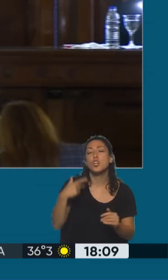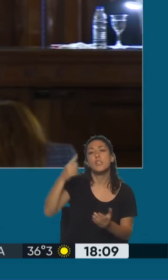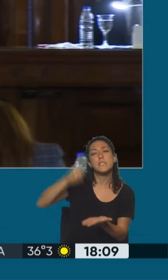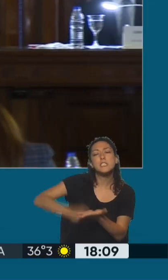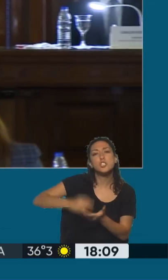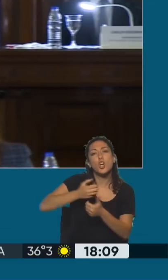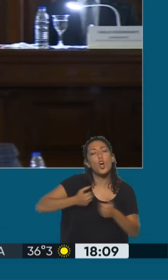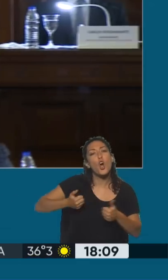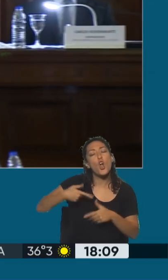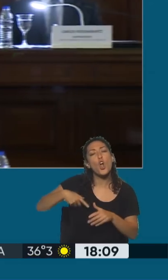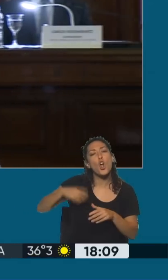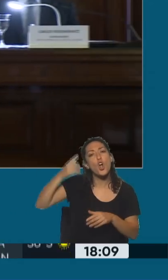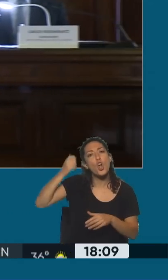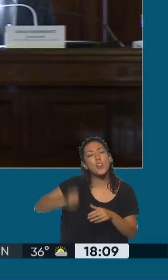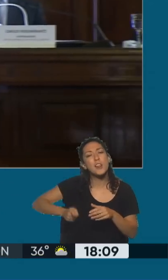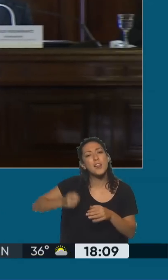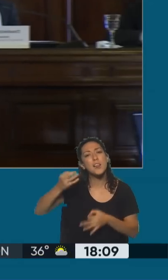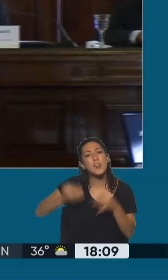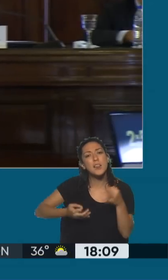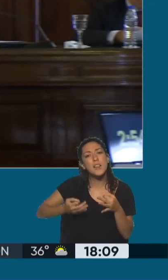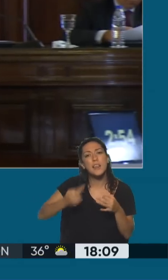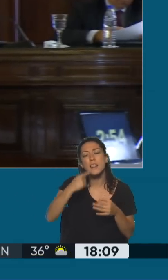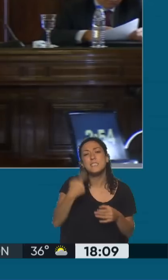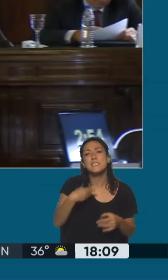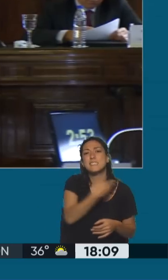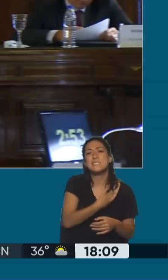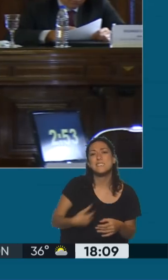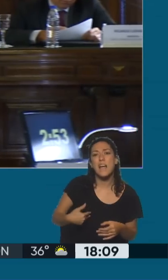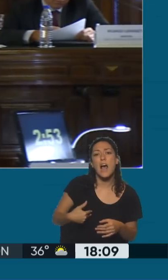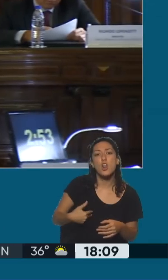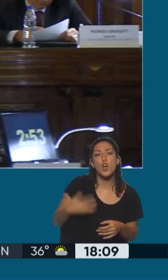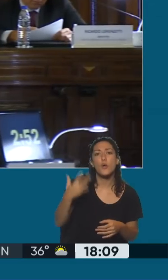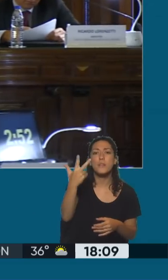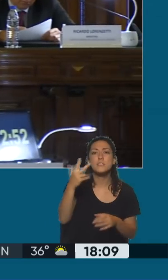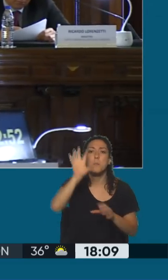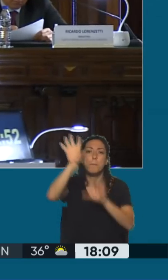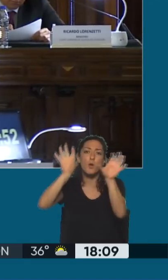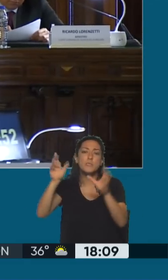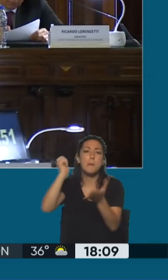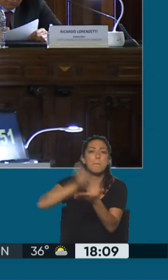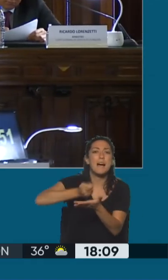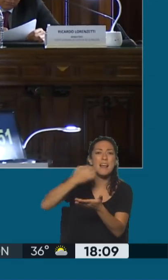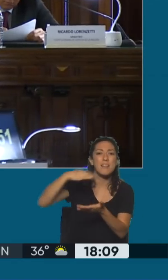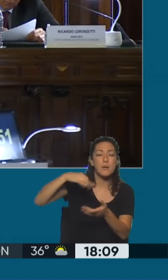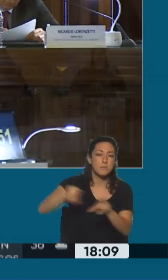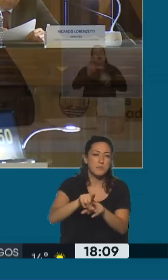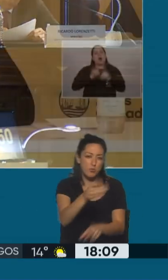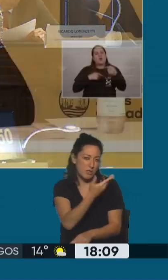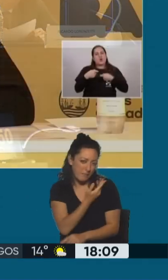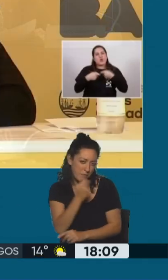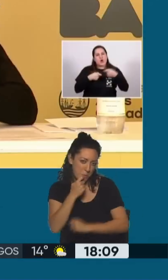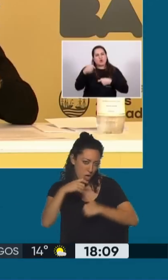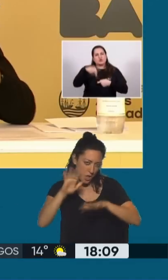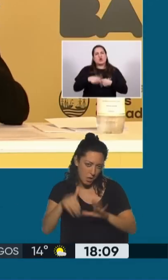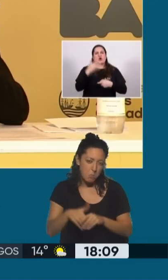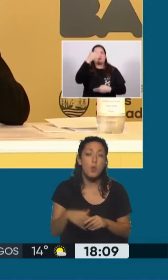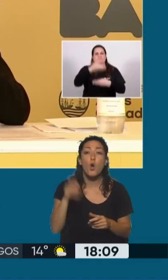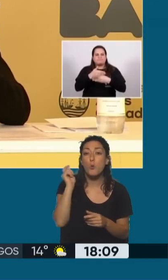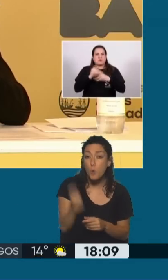en materia previsional que obligaba al Estado Nacional a pagarle a 3 provincias, entre ellas la de Santa Fe. Bueno, con esos